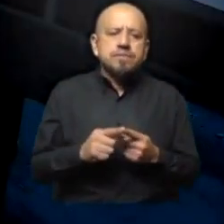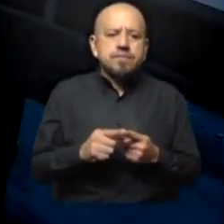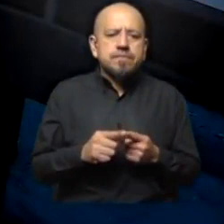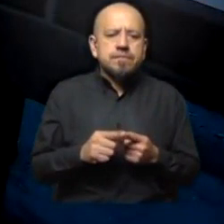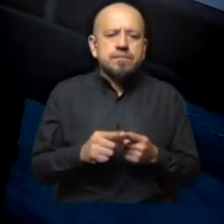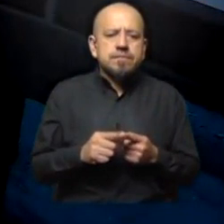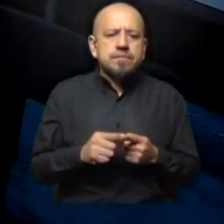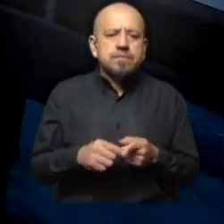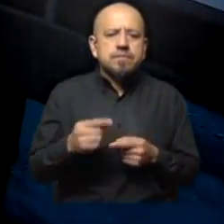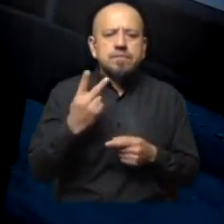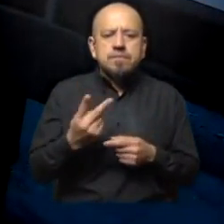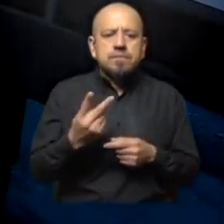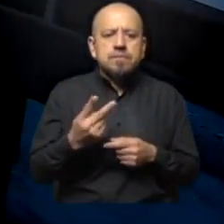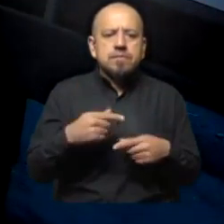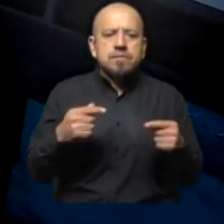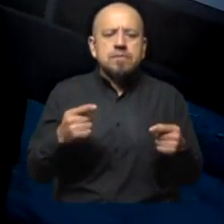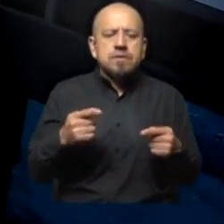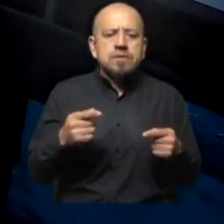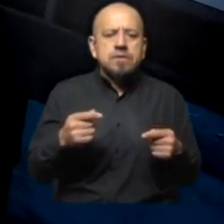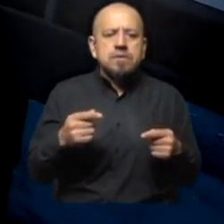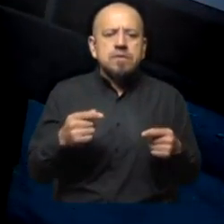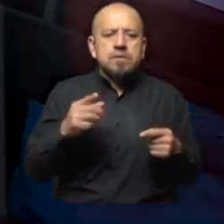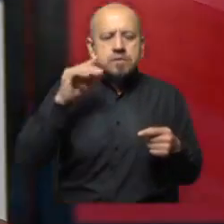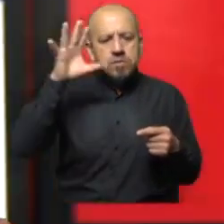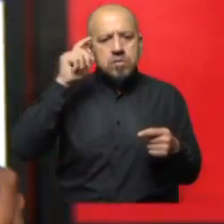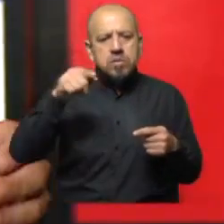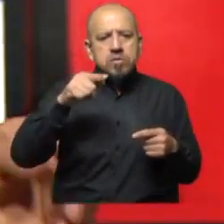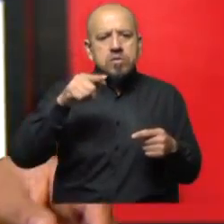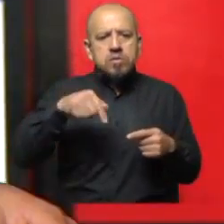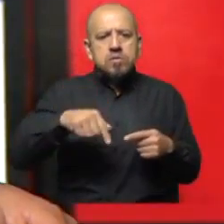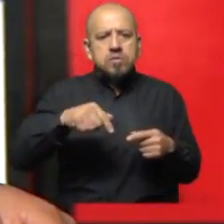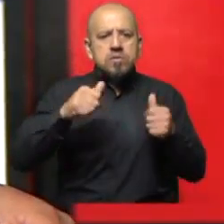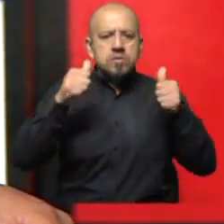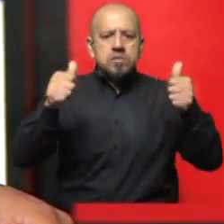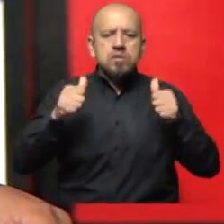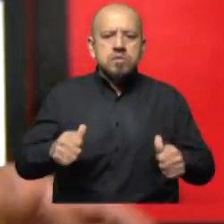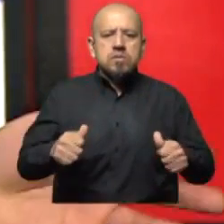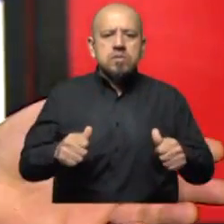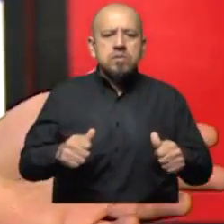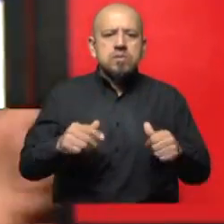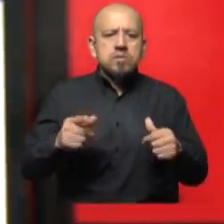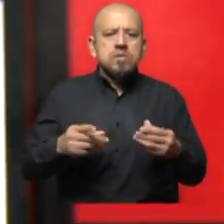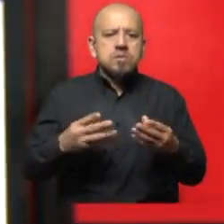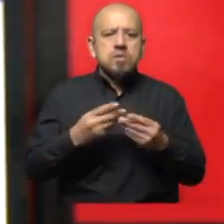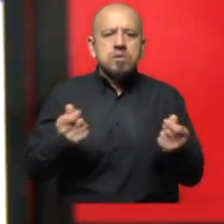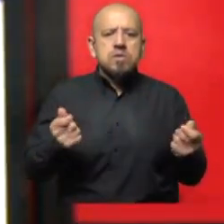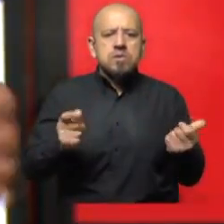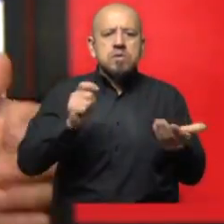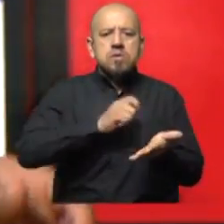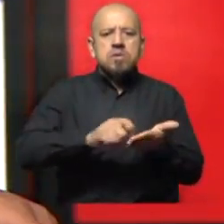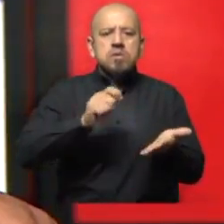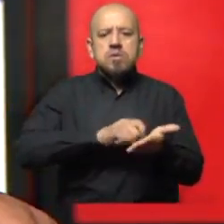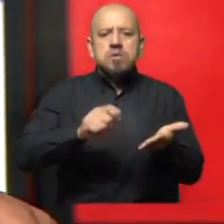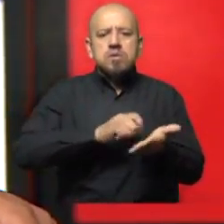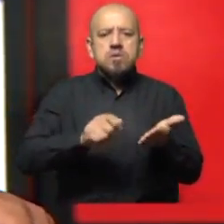las dos cosas en el momento de subir el comunicado de que nos lo escribiste